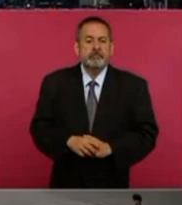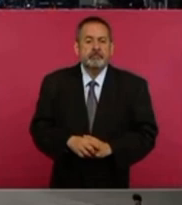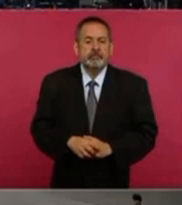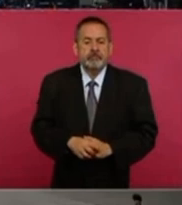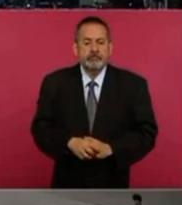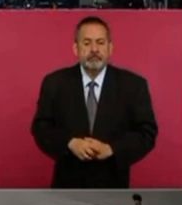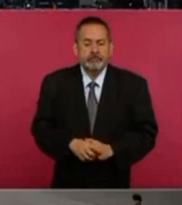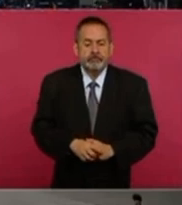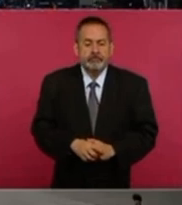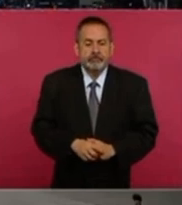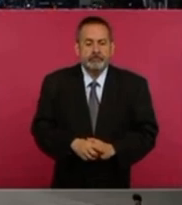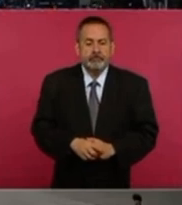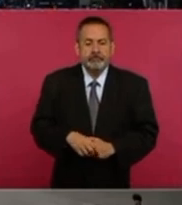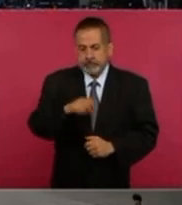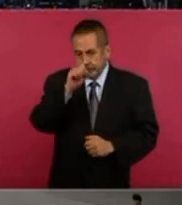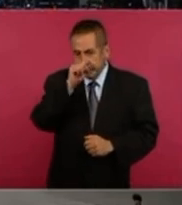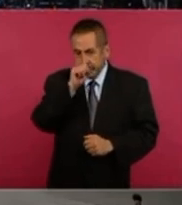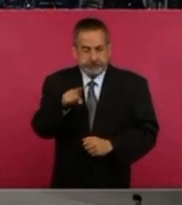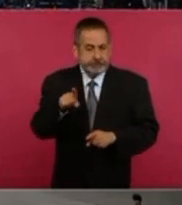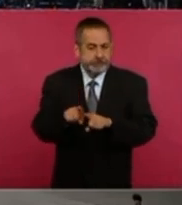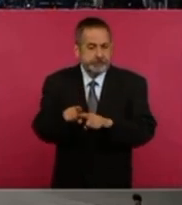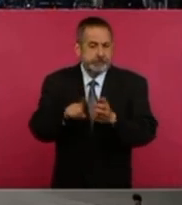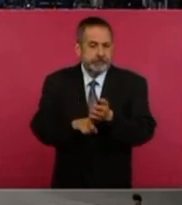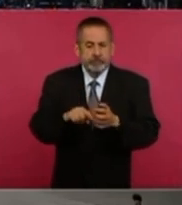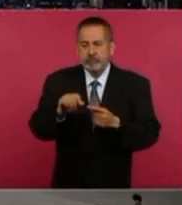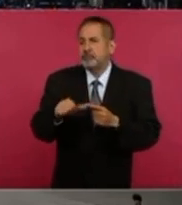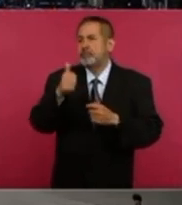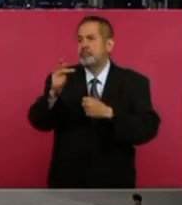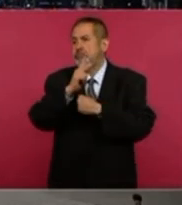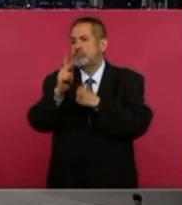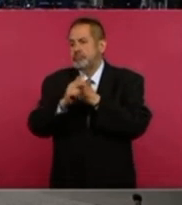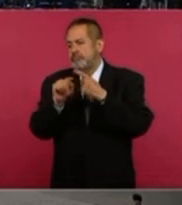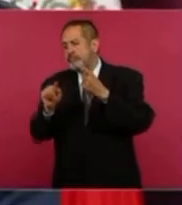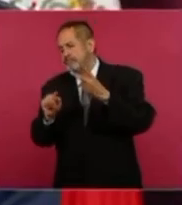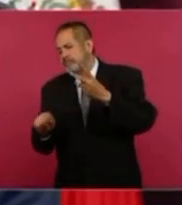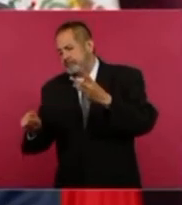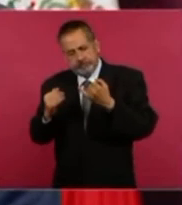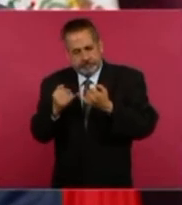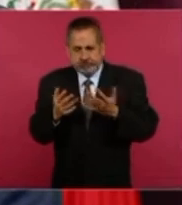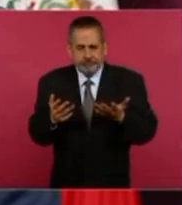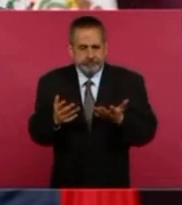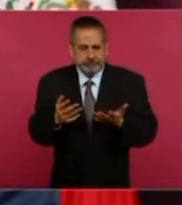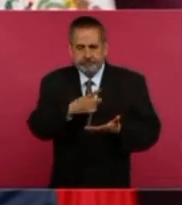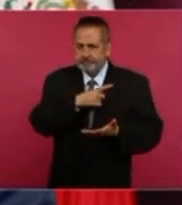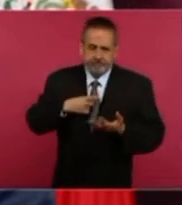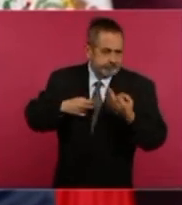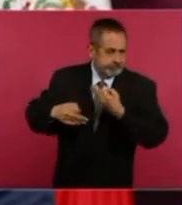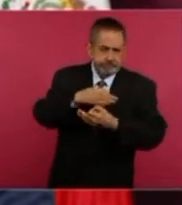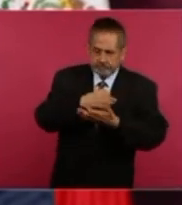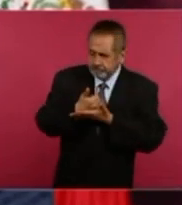y lo mismo en otros países. Tenemos que ayudar todos.